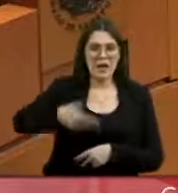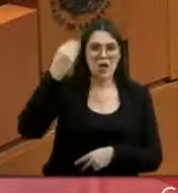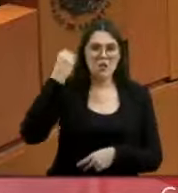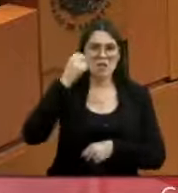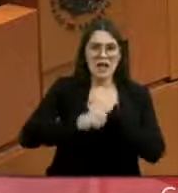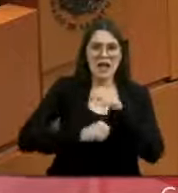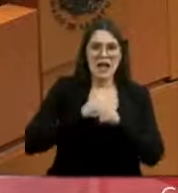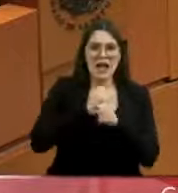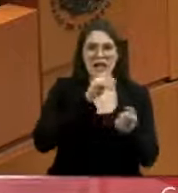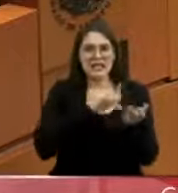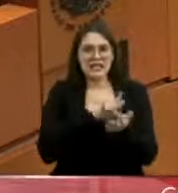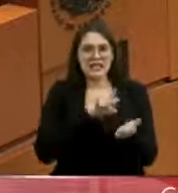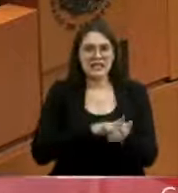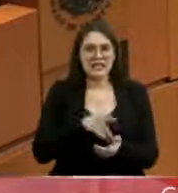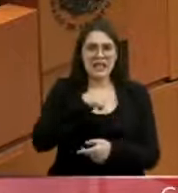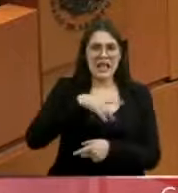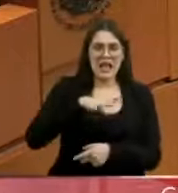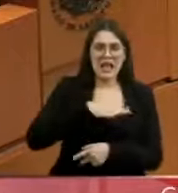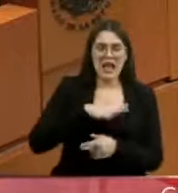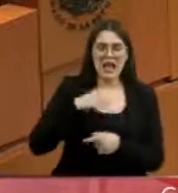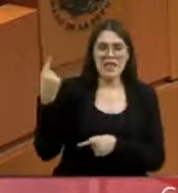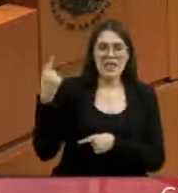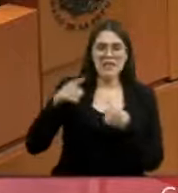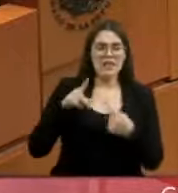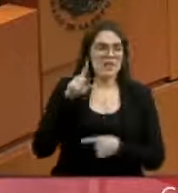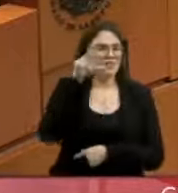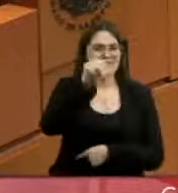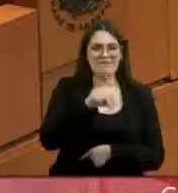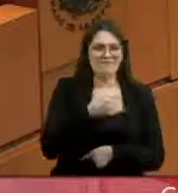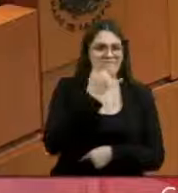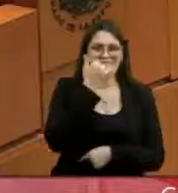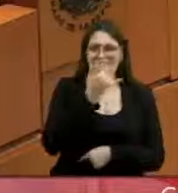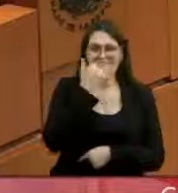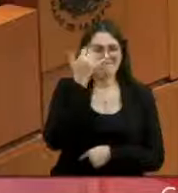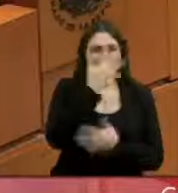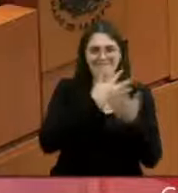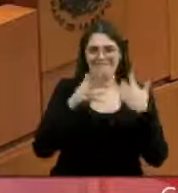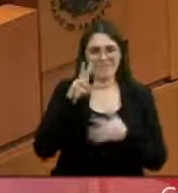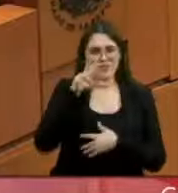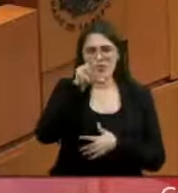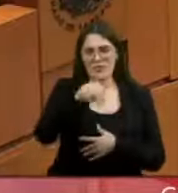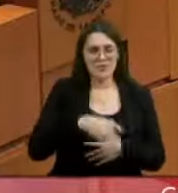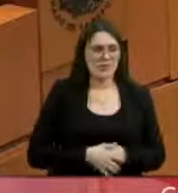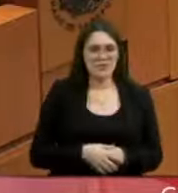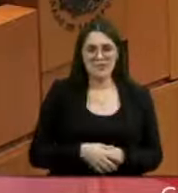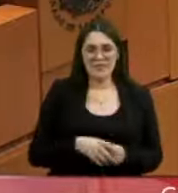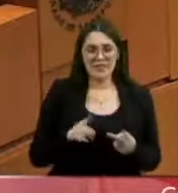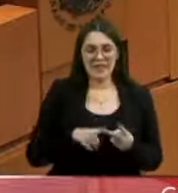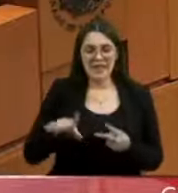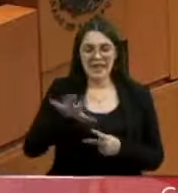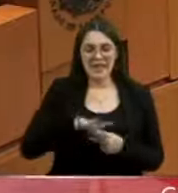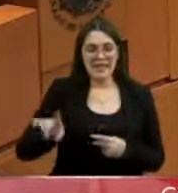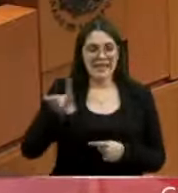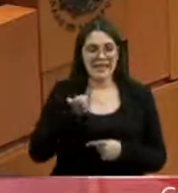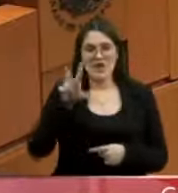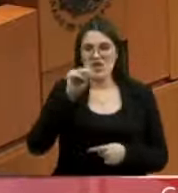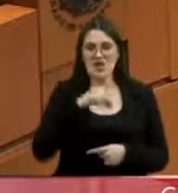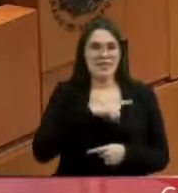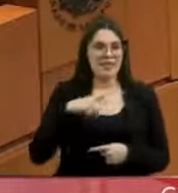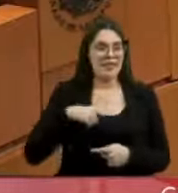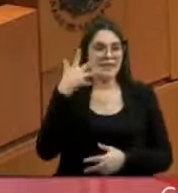dictadura. No, señoras y señores de los medios, no, señoras y señores de la derecha, se